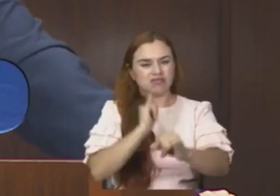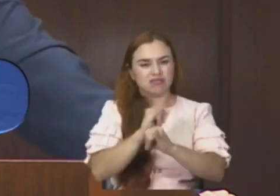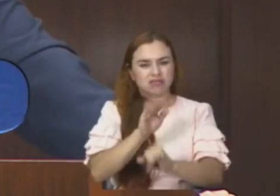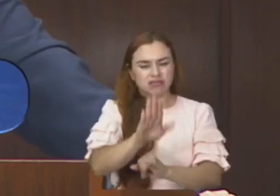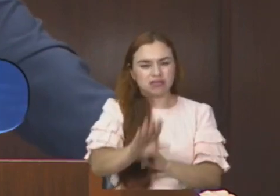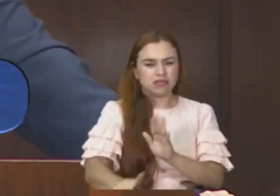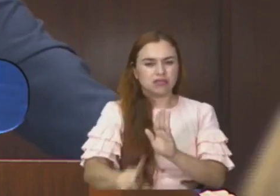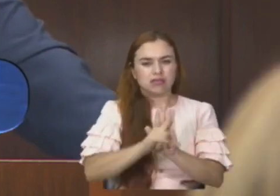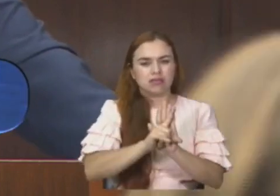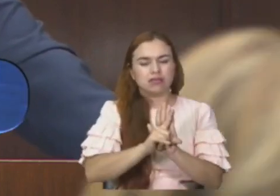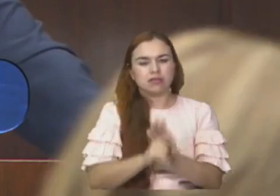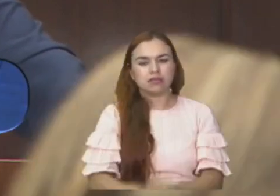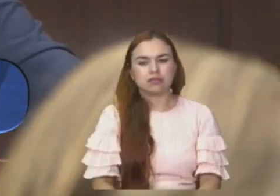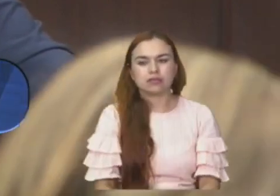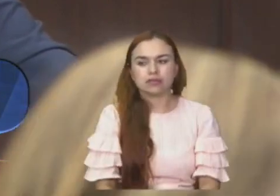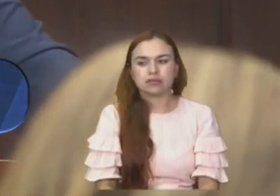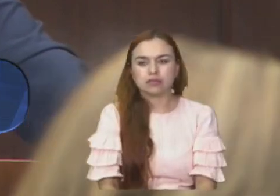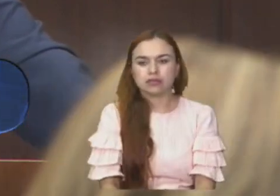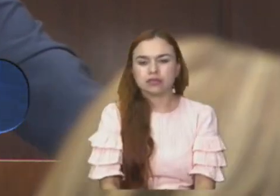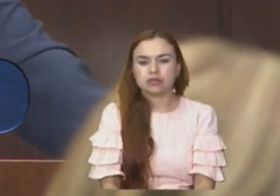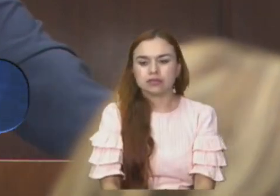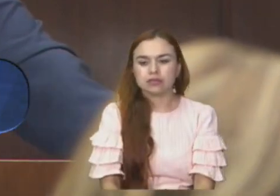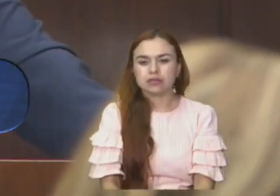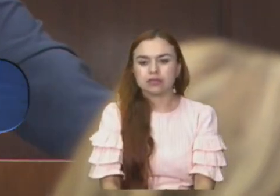ley? Respuesta, presidente.